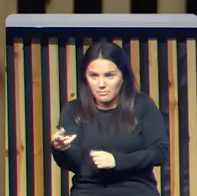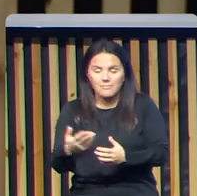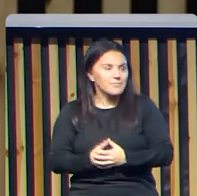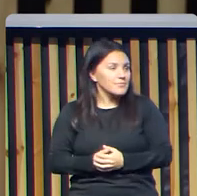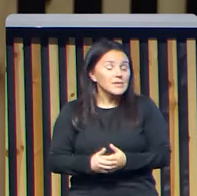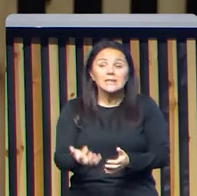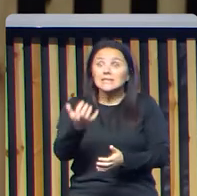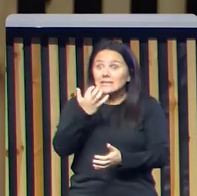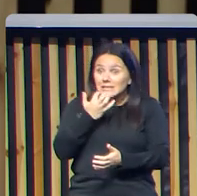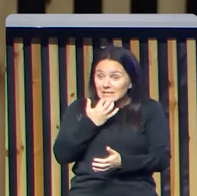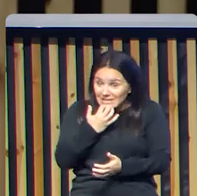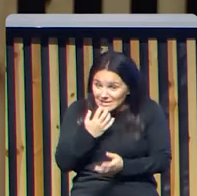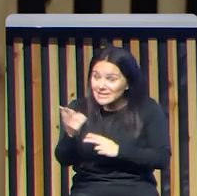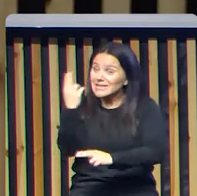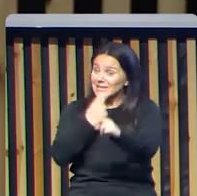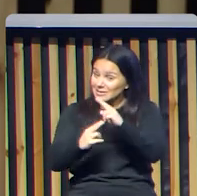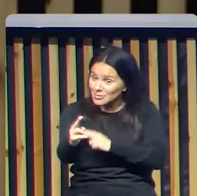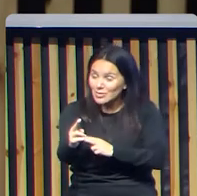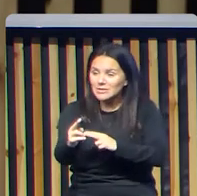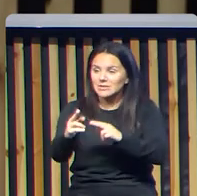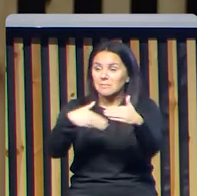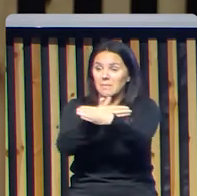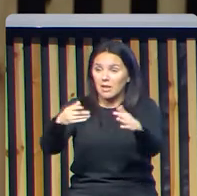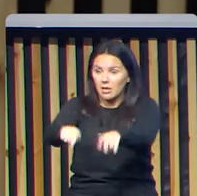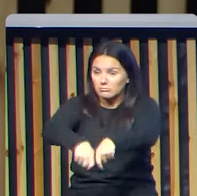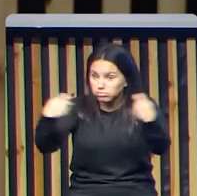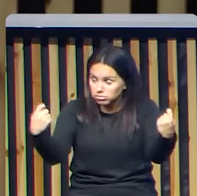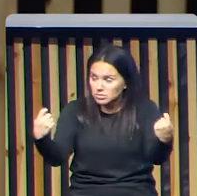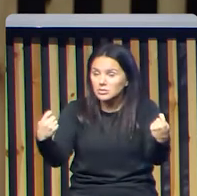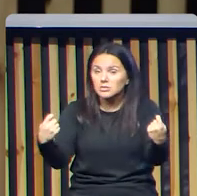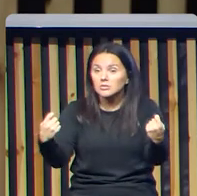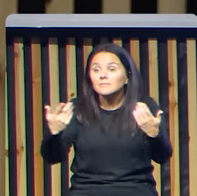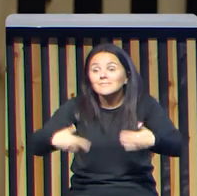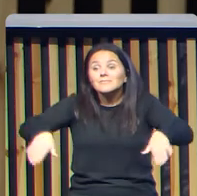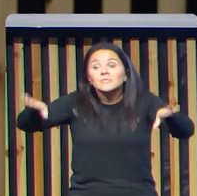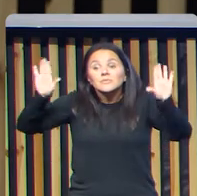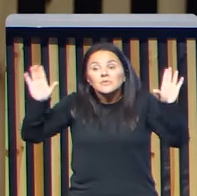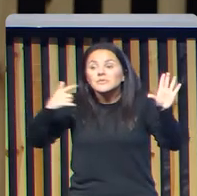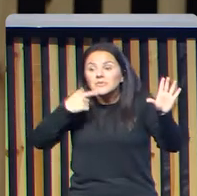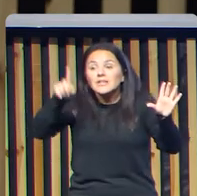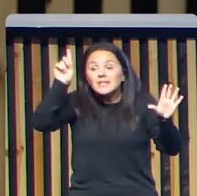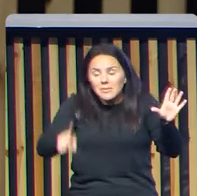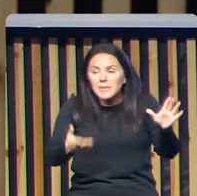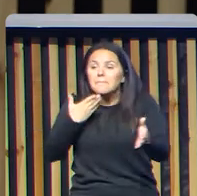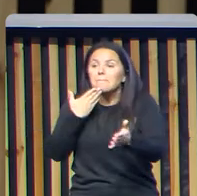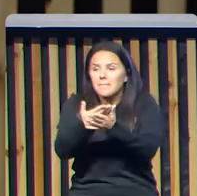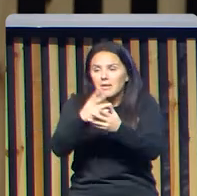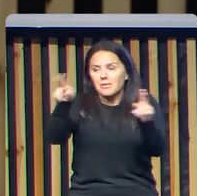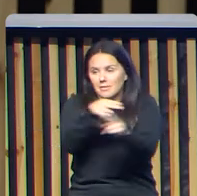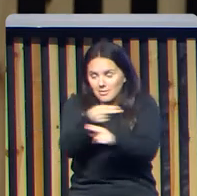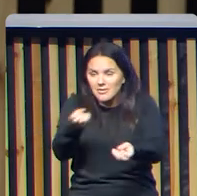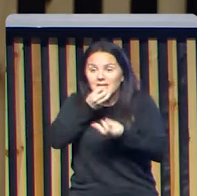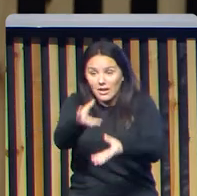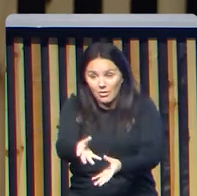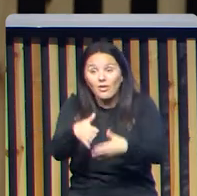Si contesta solicitando la destrucción de la mercancía se presumirá En todo caso que también solicita la invalidación de la